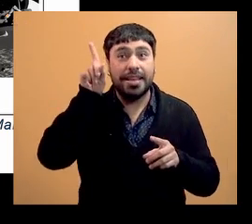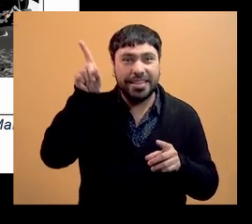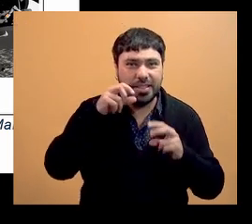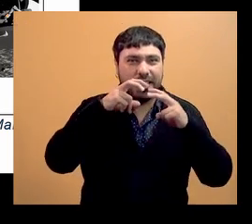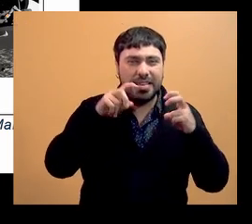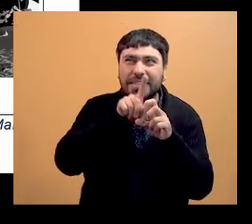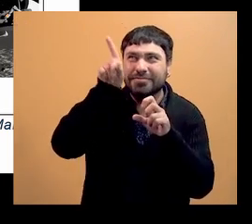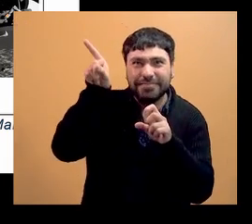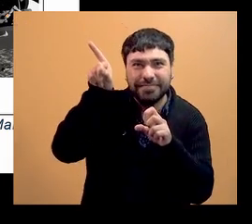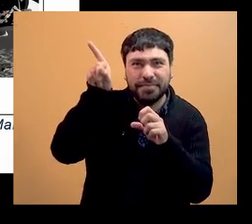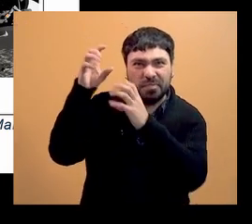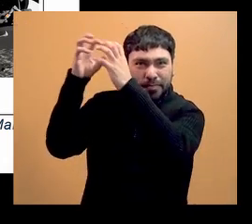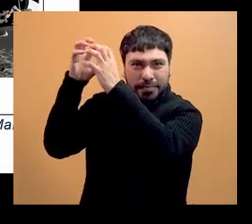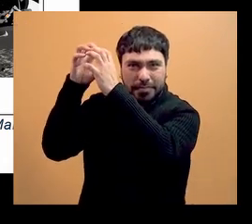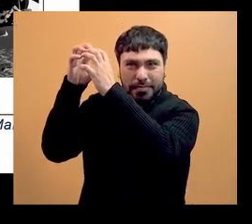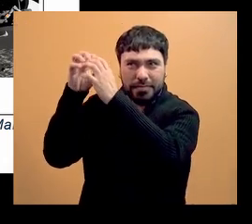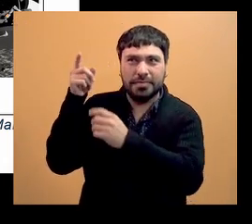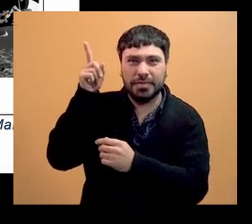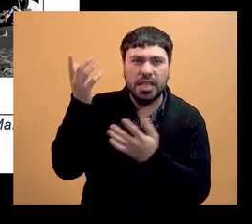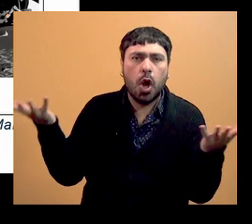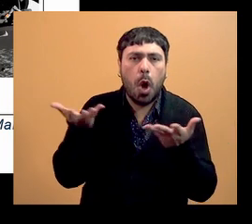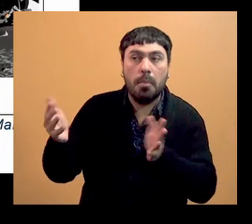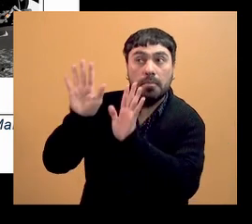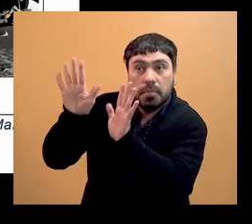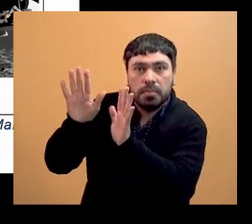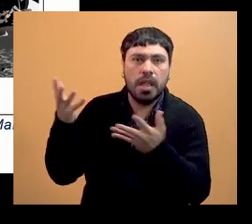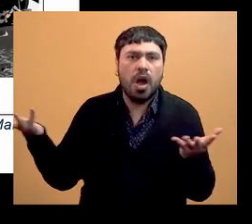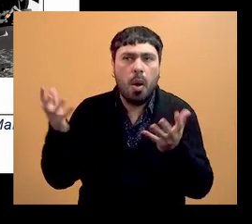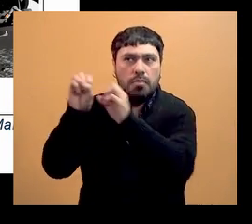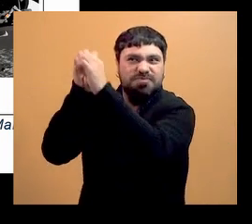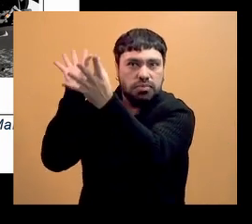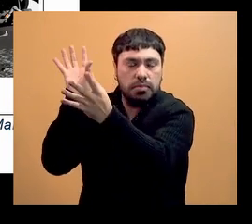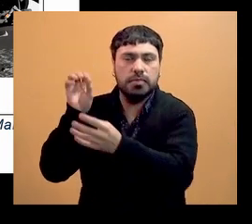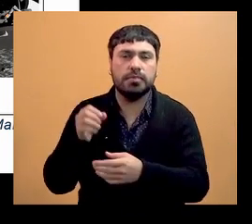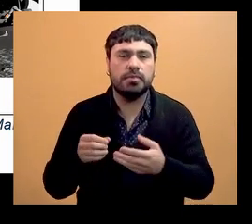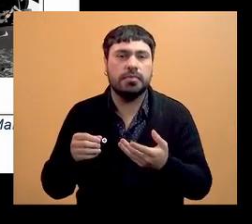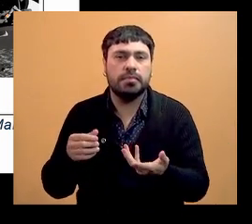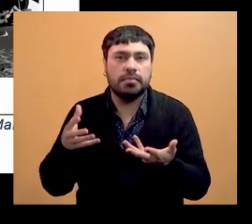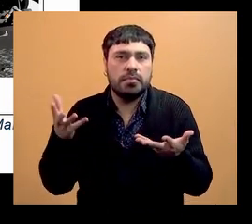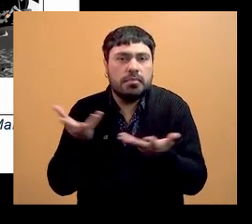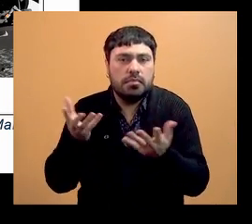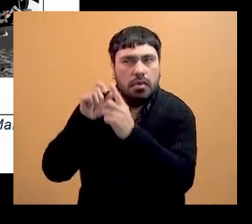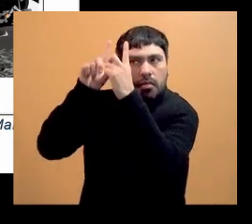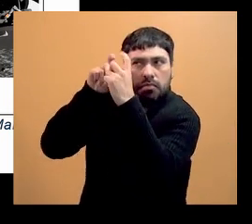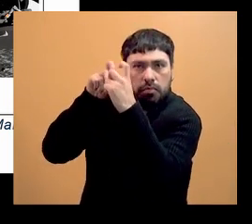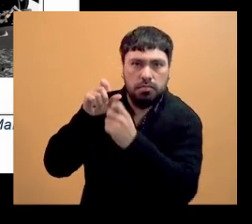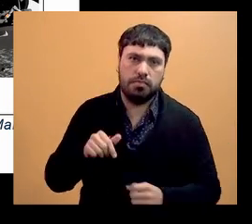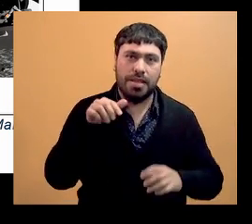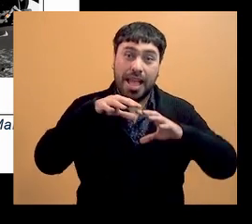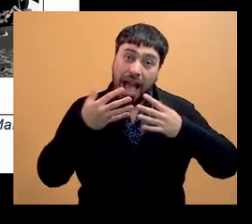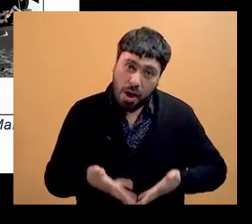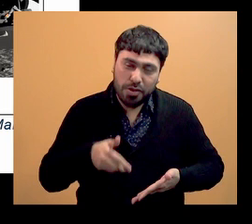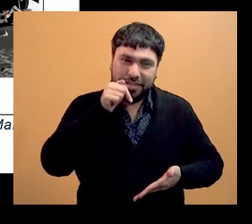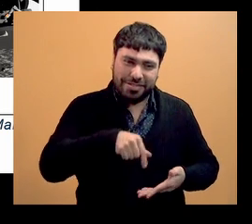tanto, de ahí el interés de minarlo y traer lo que tienen. Respecto a construcción en el espacio, la imagen que está aquí,